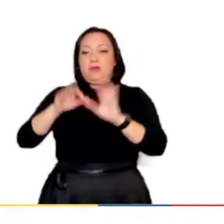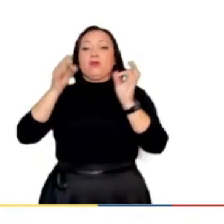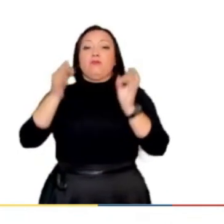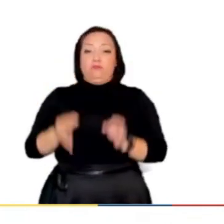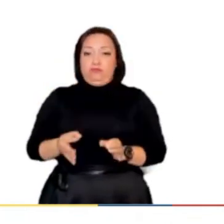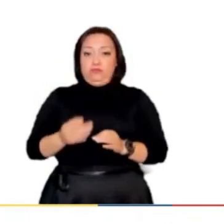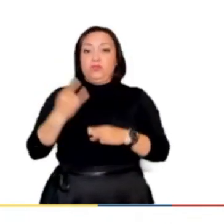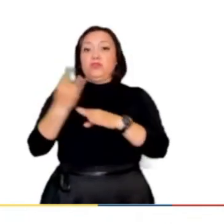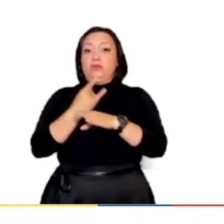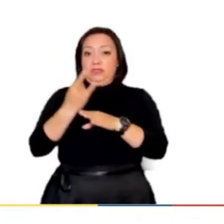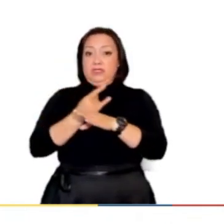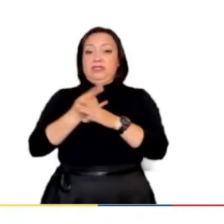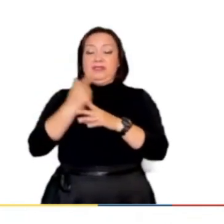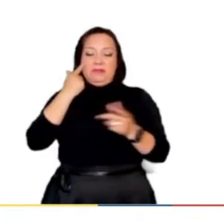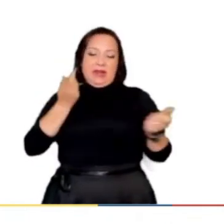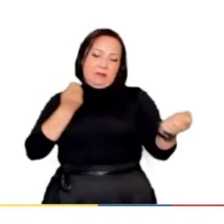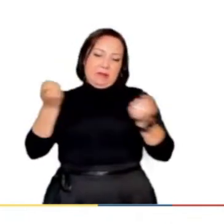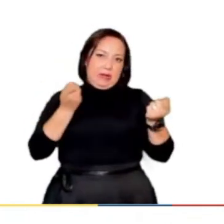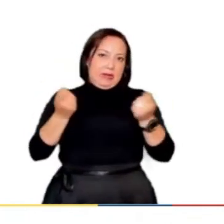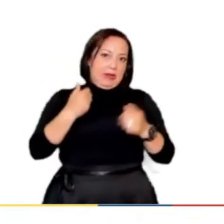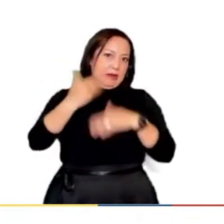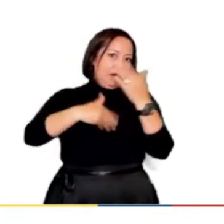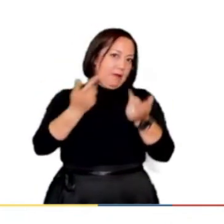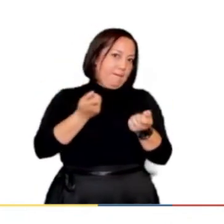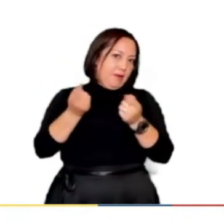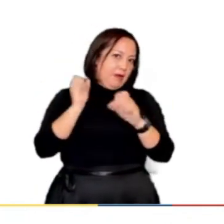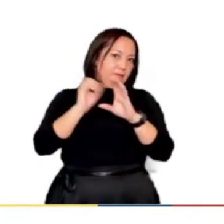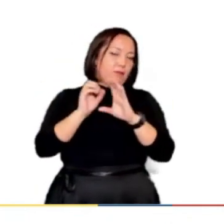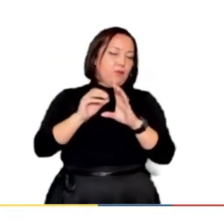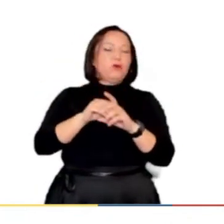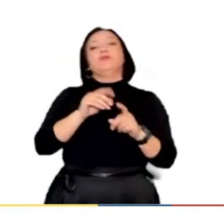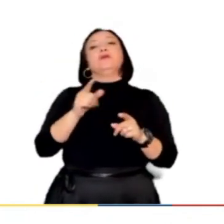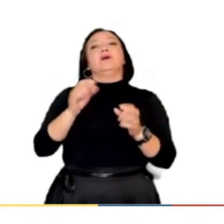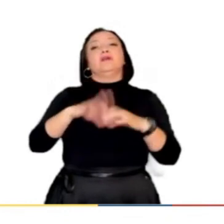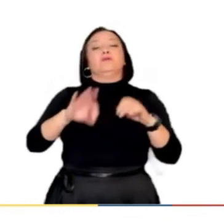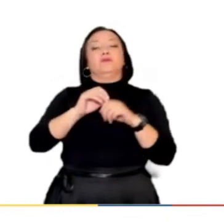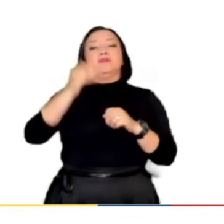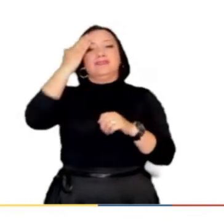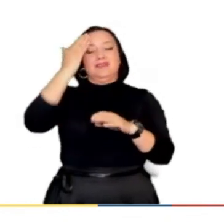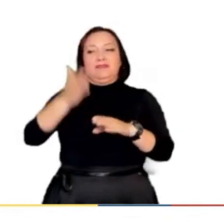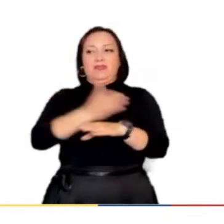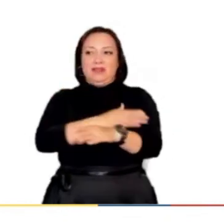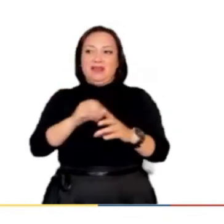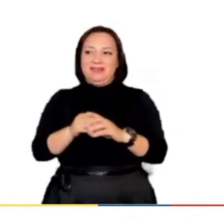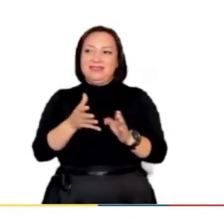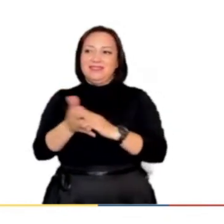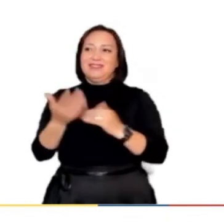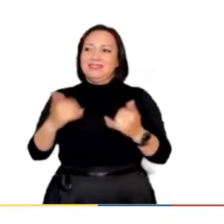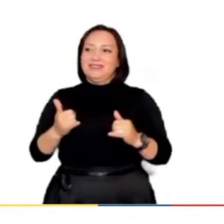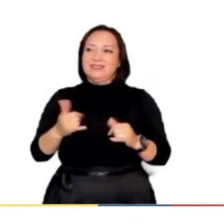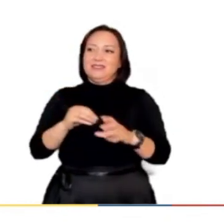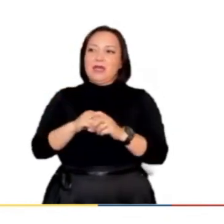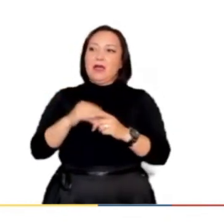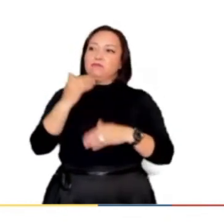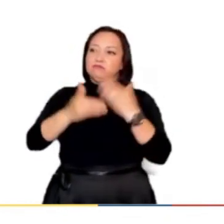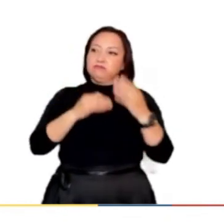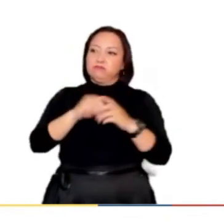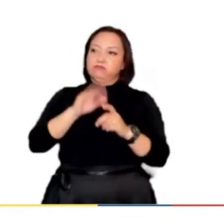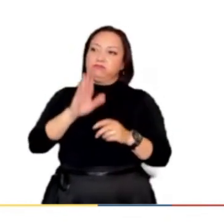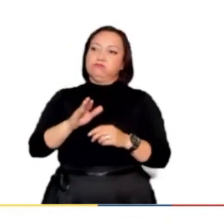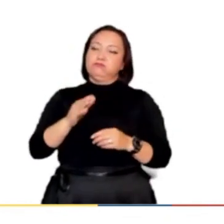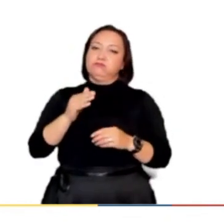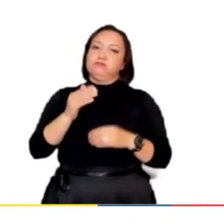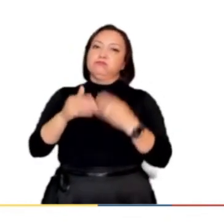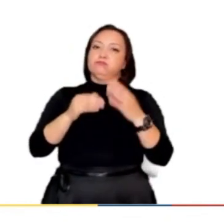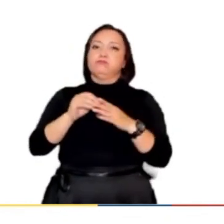como instrumento de canalización, instrumento de fondos, pero tiene que tenerse en cuenta que ya había sido canalizada la operación profunda